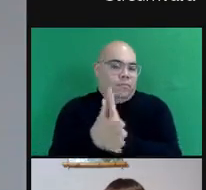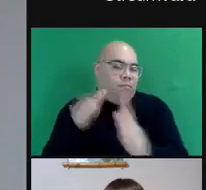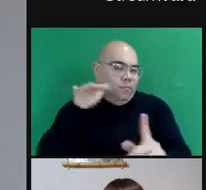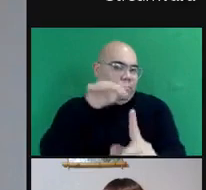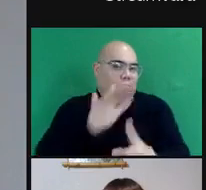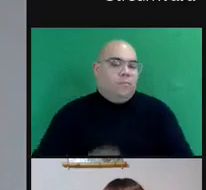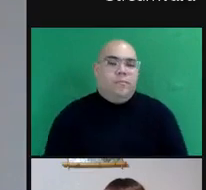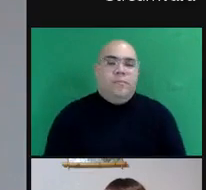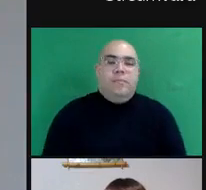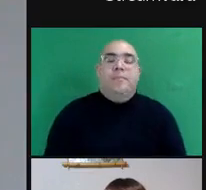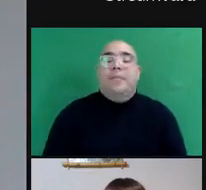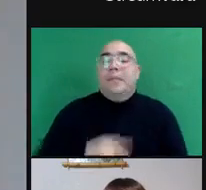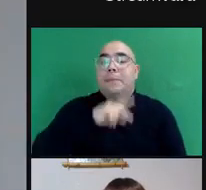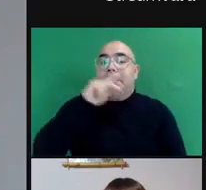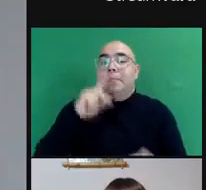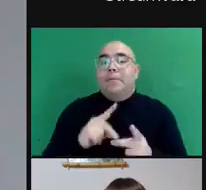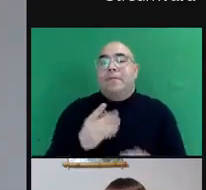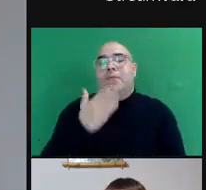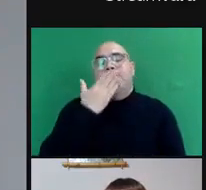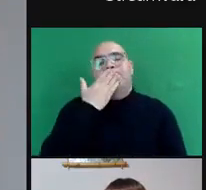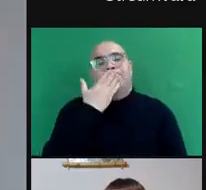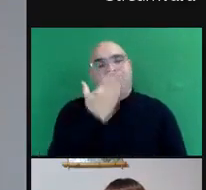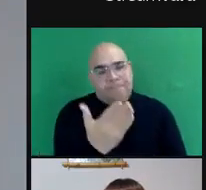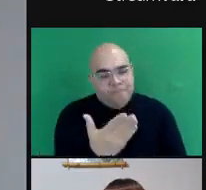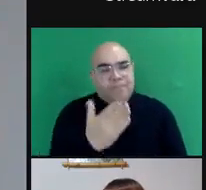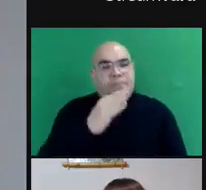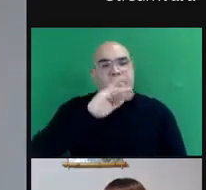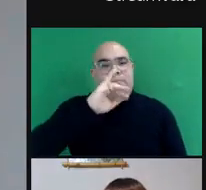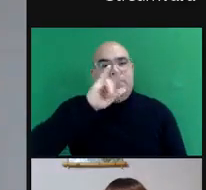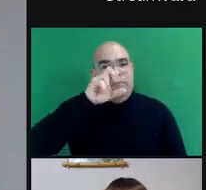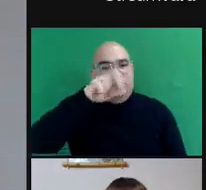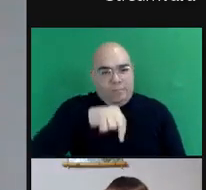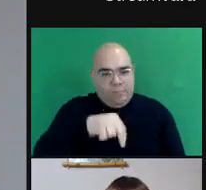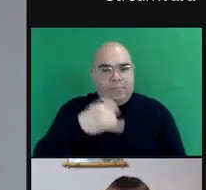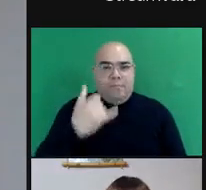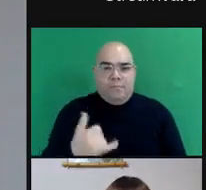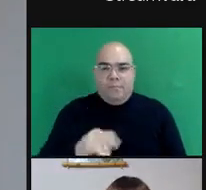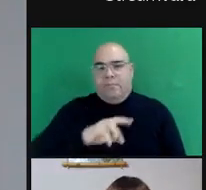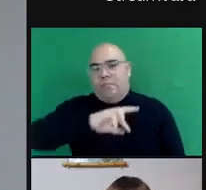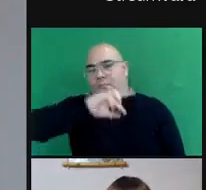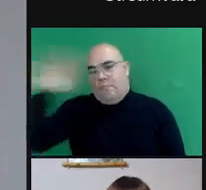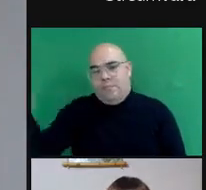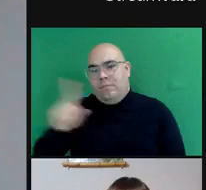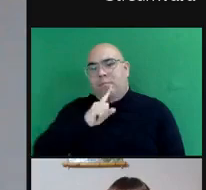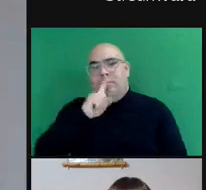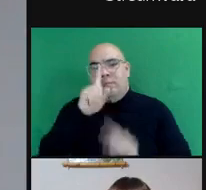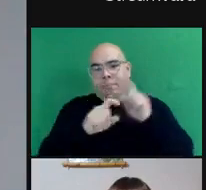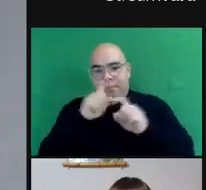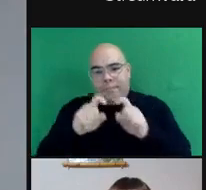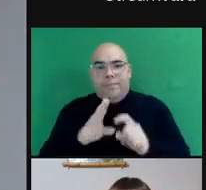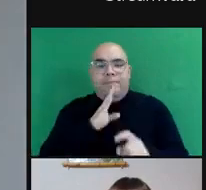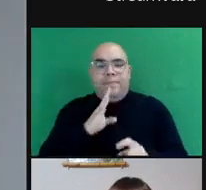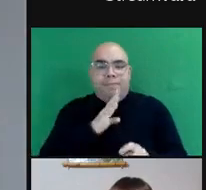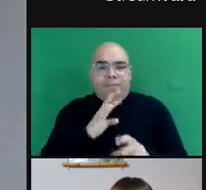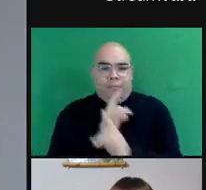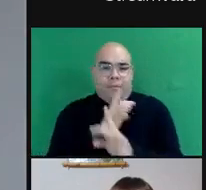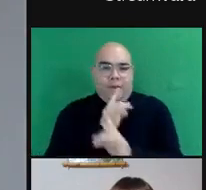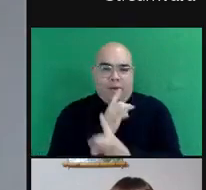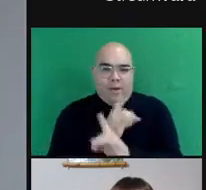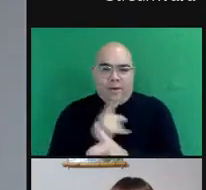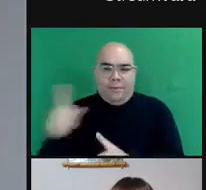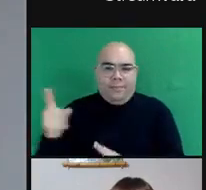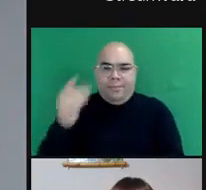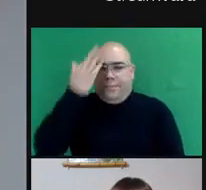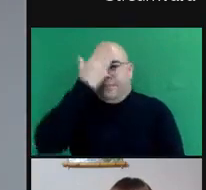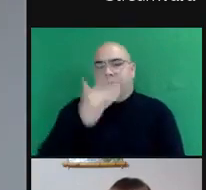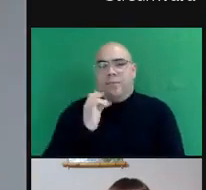Perfecto. Bueno, pues nuevamente muchas gracias, Julián. Y doy paso a otra pregunta que también hacen en el chat del Facebook del